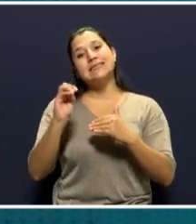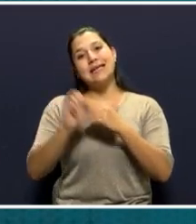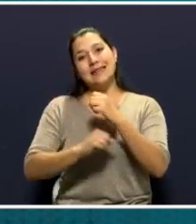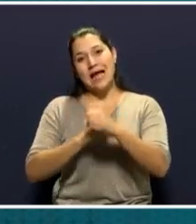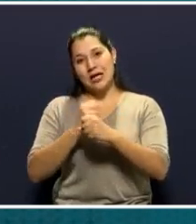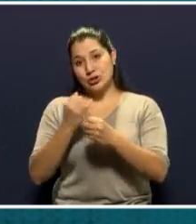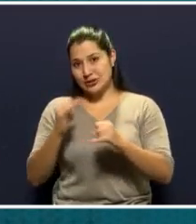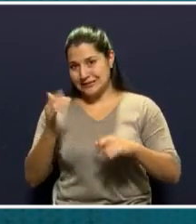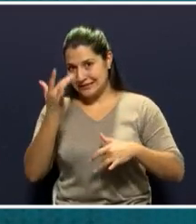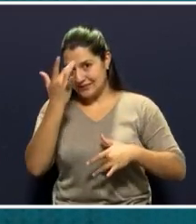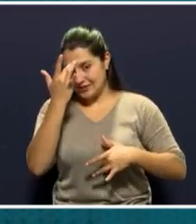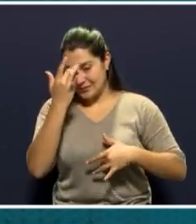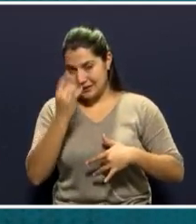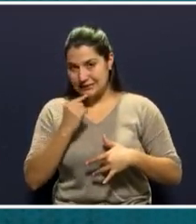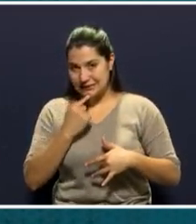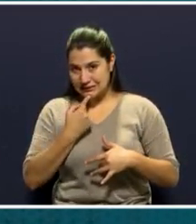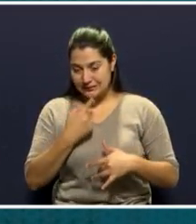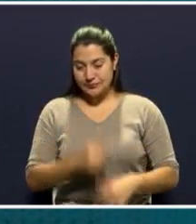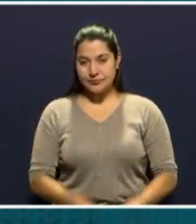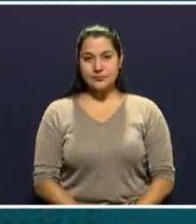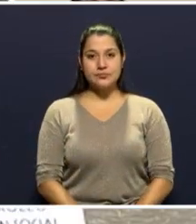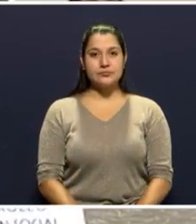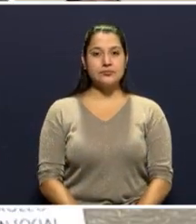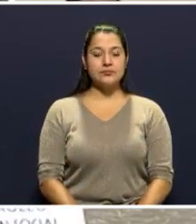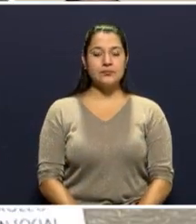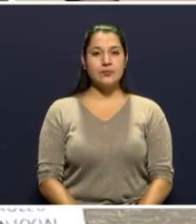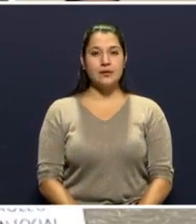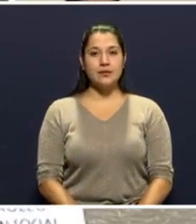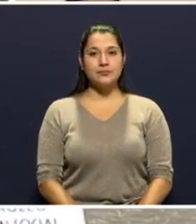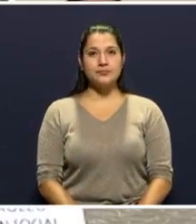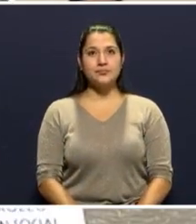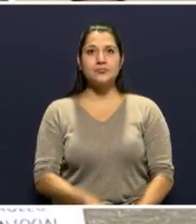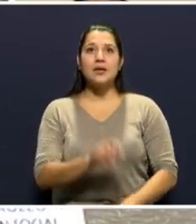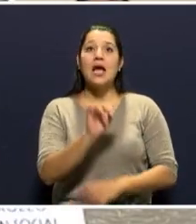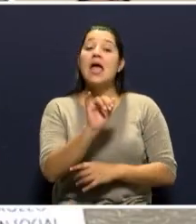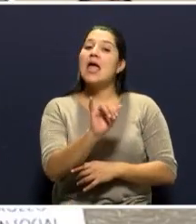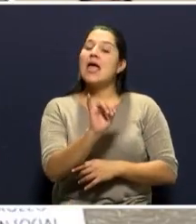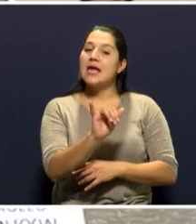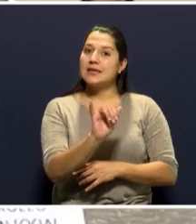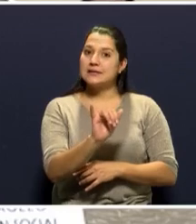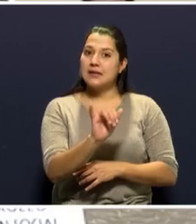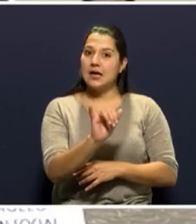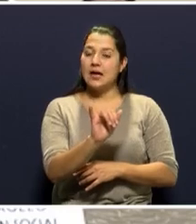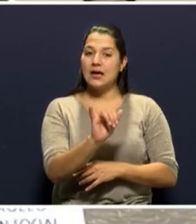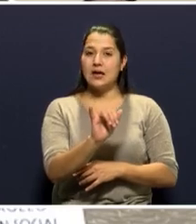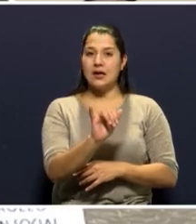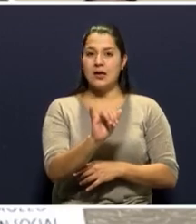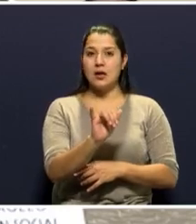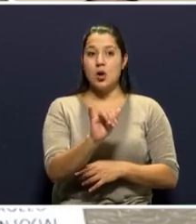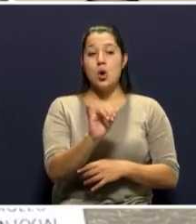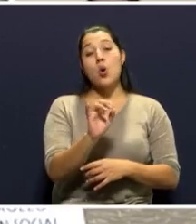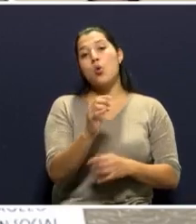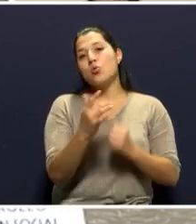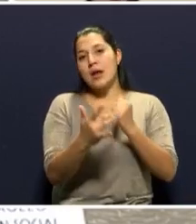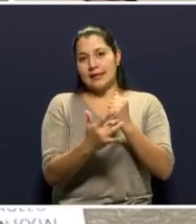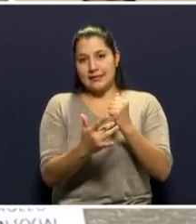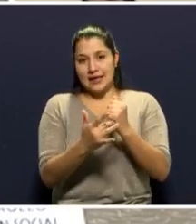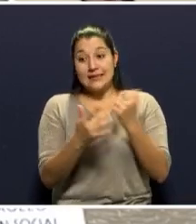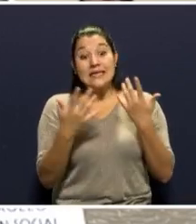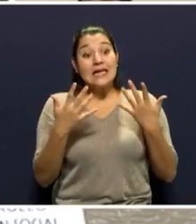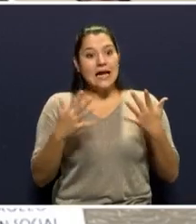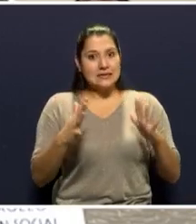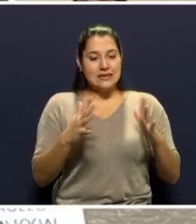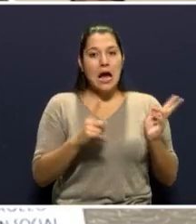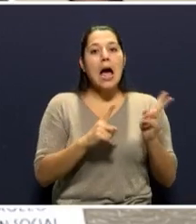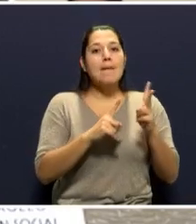sin enfermedades crónicas. Este es un modelo que implementa ya desde las 106 áreas de salud,